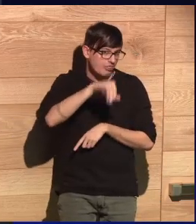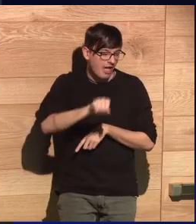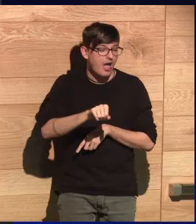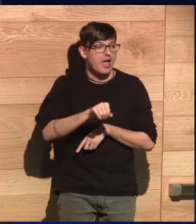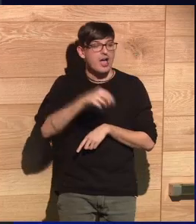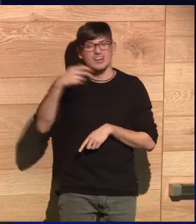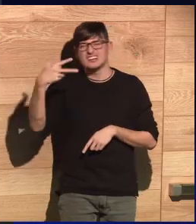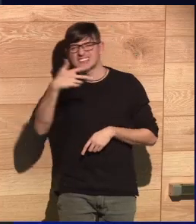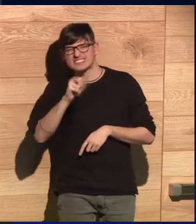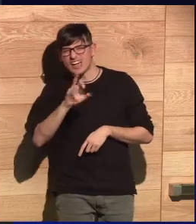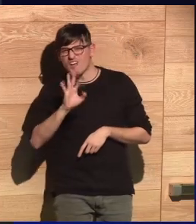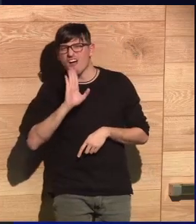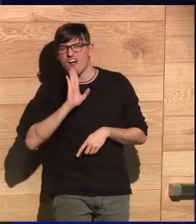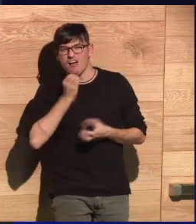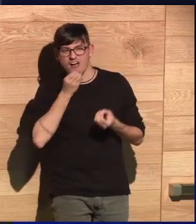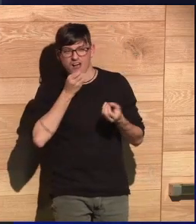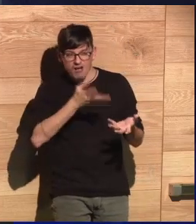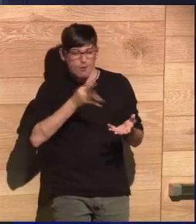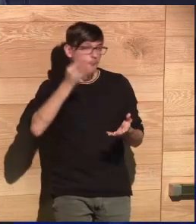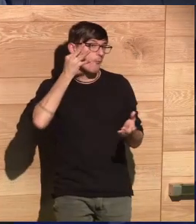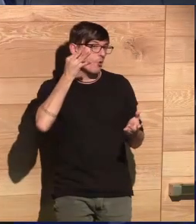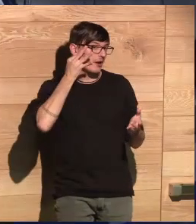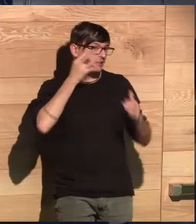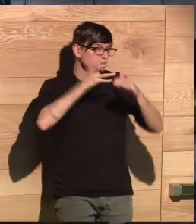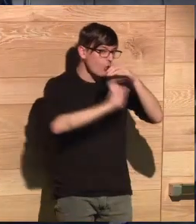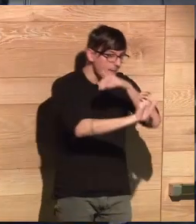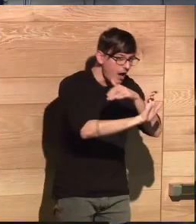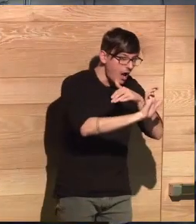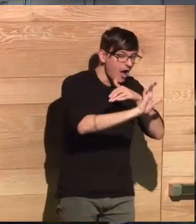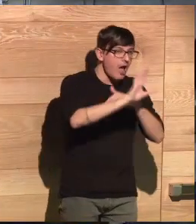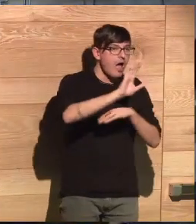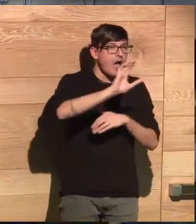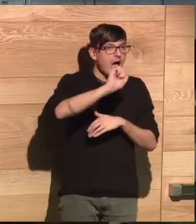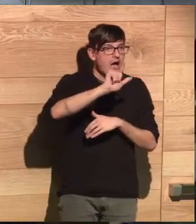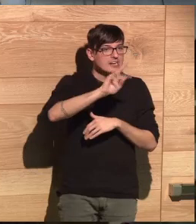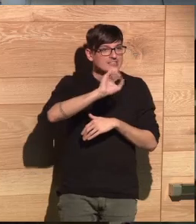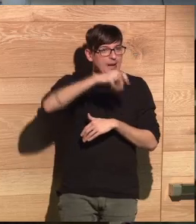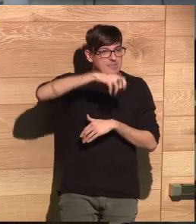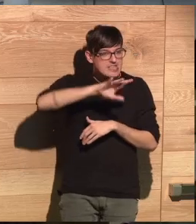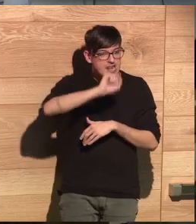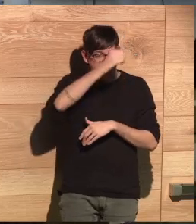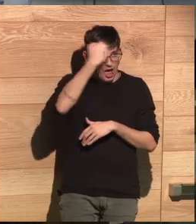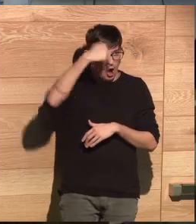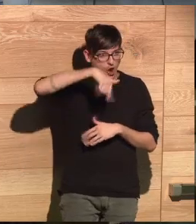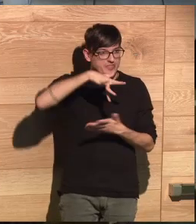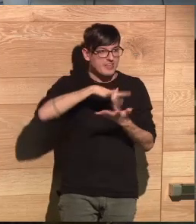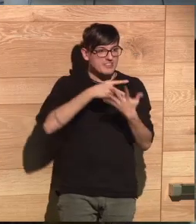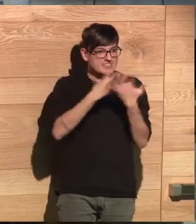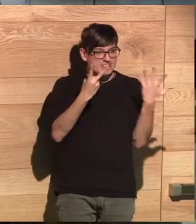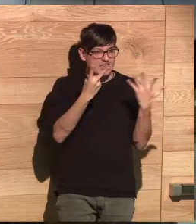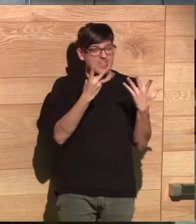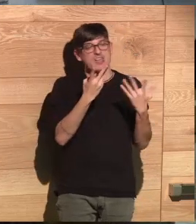Hablaba Charo de las mujeres de las cuevas de Altamira, hoy 17 de diciembre. También queremos acordarnos de una mujer